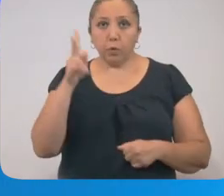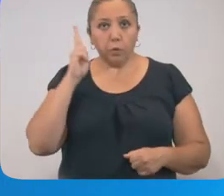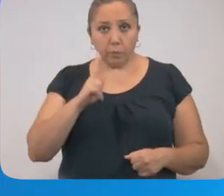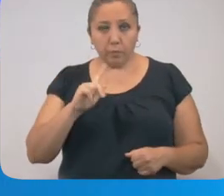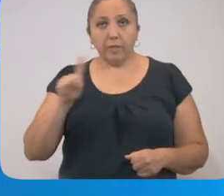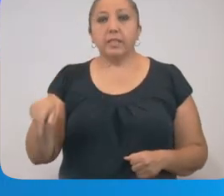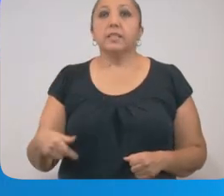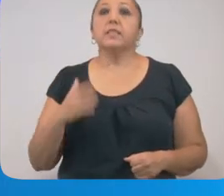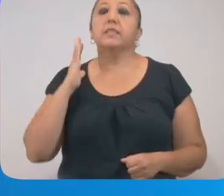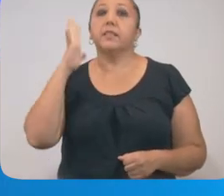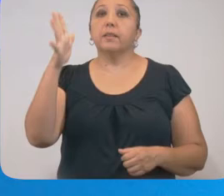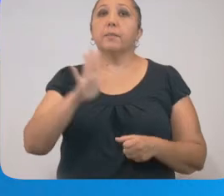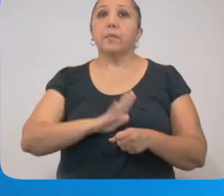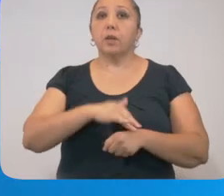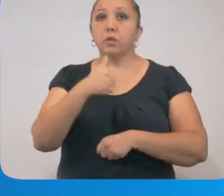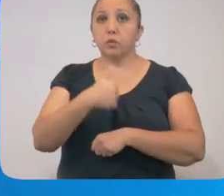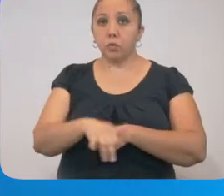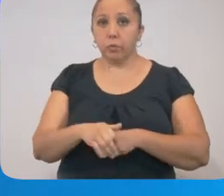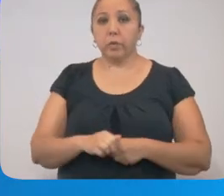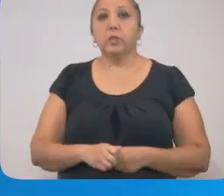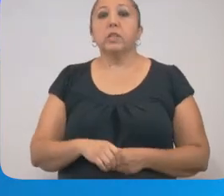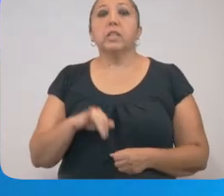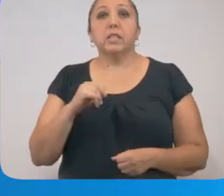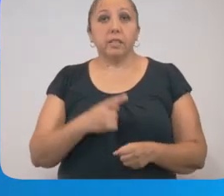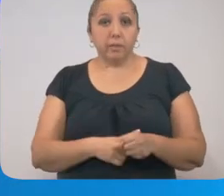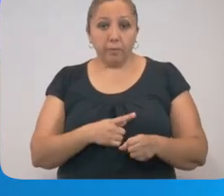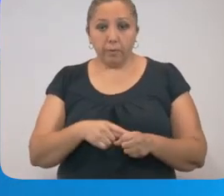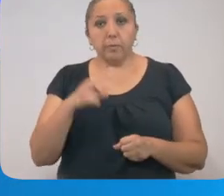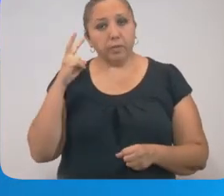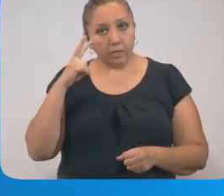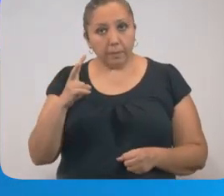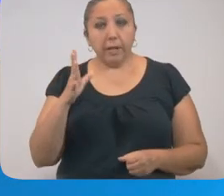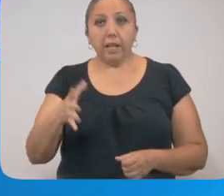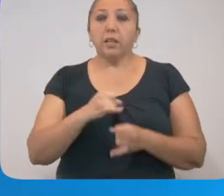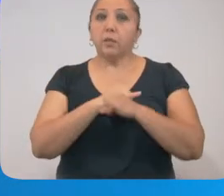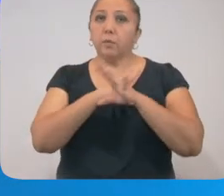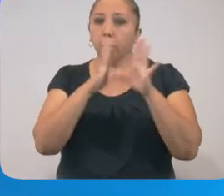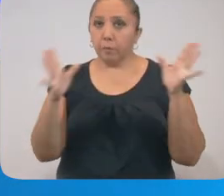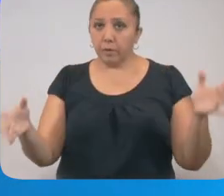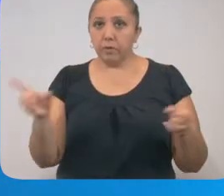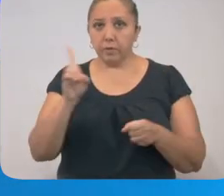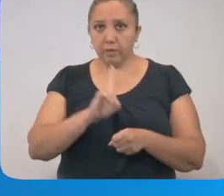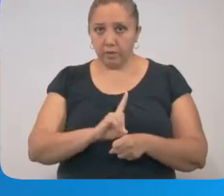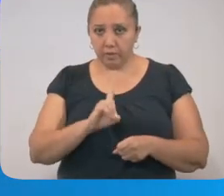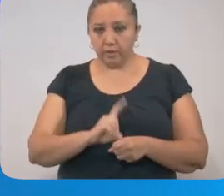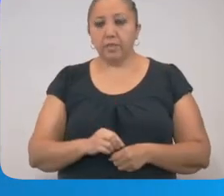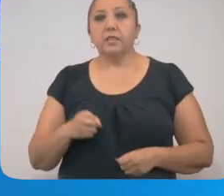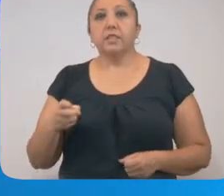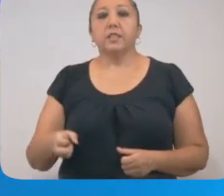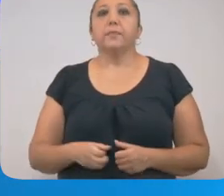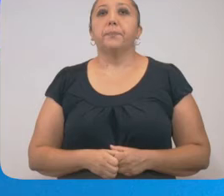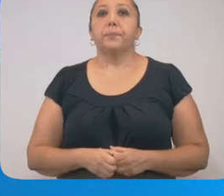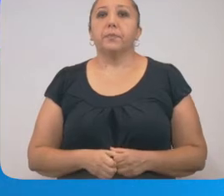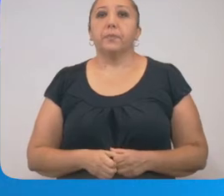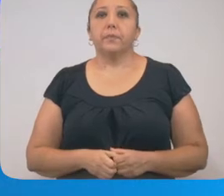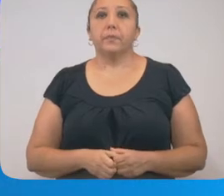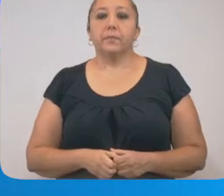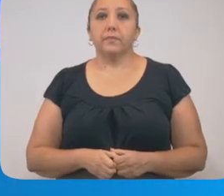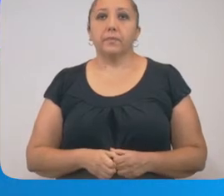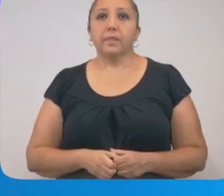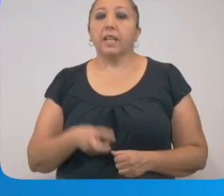implicará, por tanto, un mayor número de casos confirmados que se reflejará en los partes médicos durante la implementación de estos operativos.